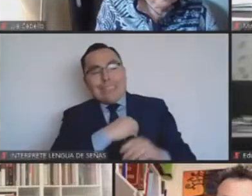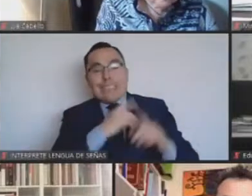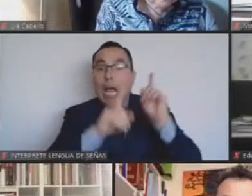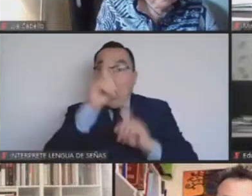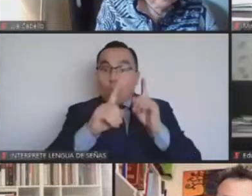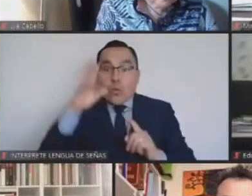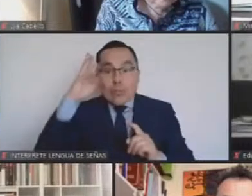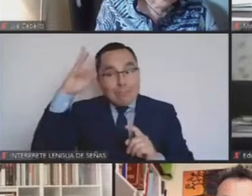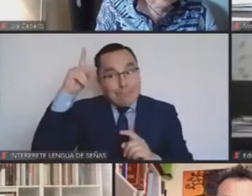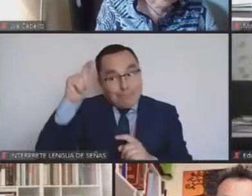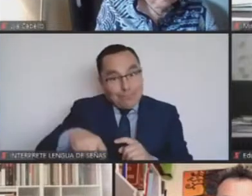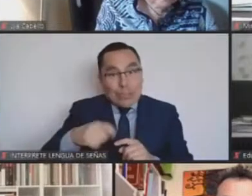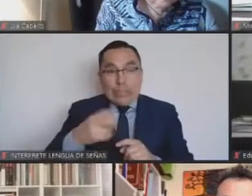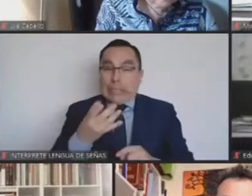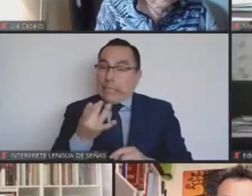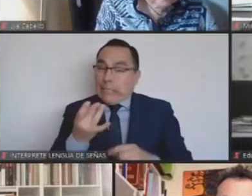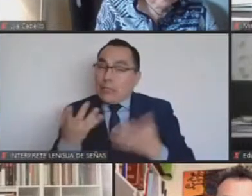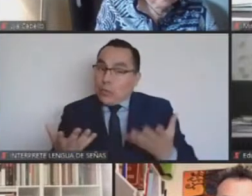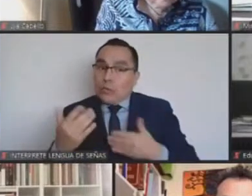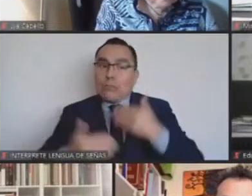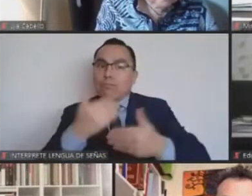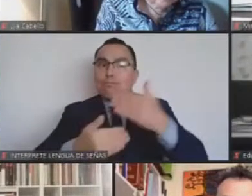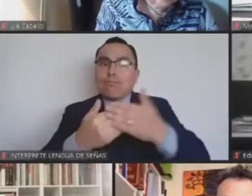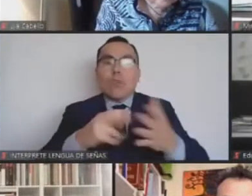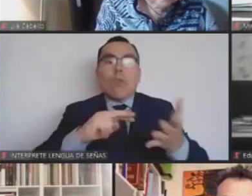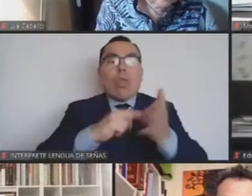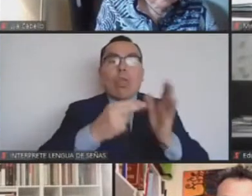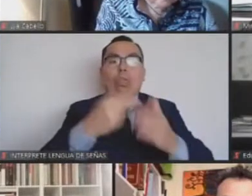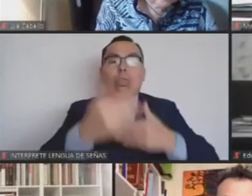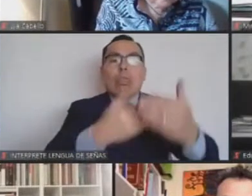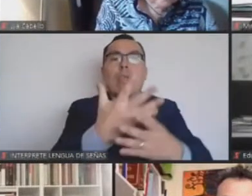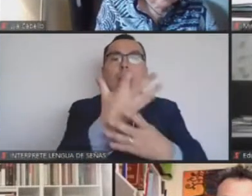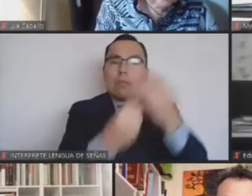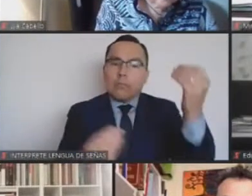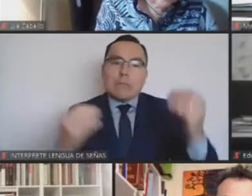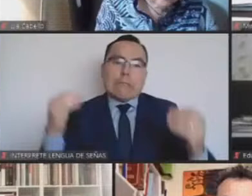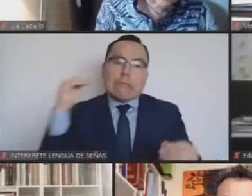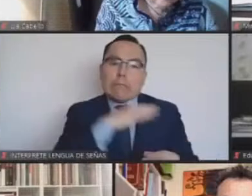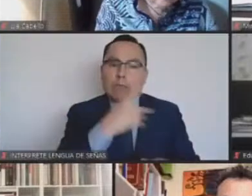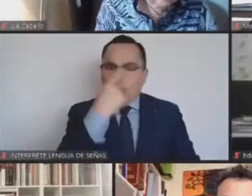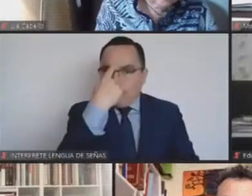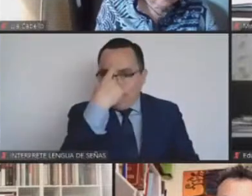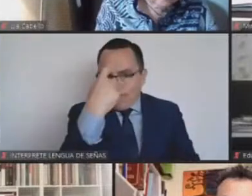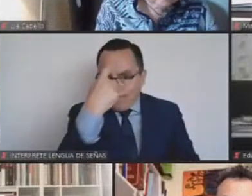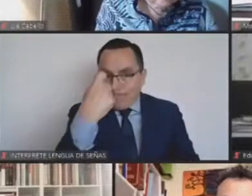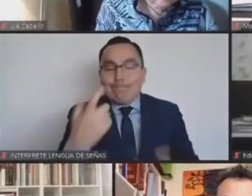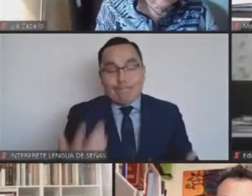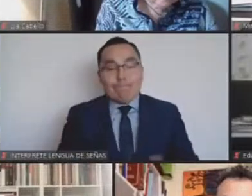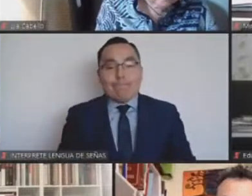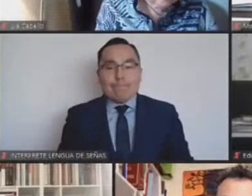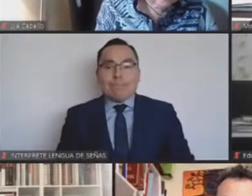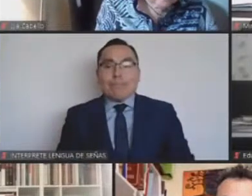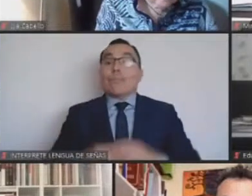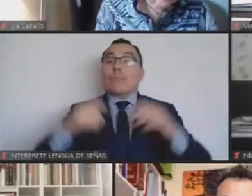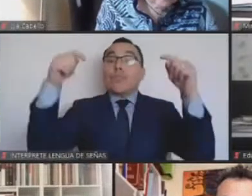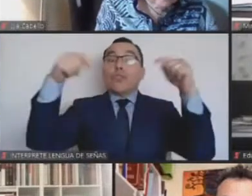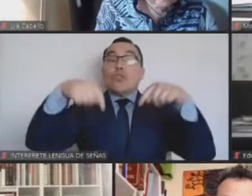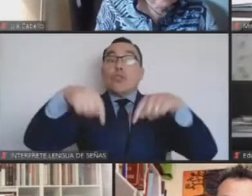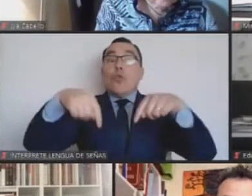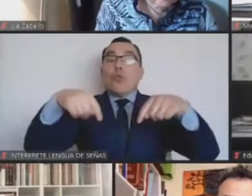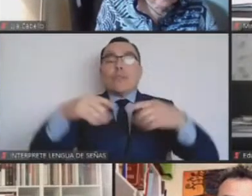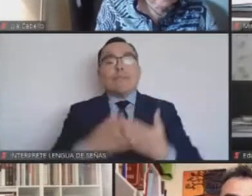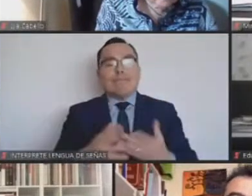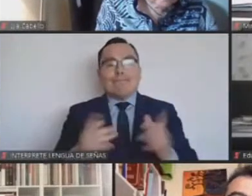Judicial hayan podido ser resueltos oportuna y seriamente. Hoy, ante